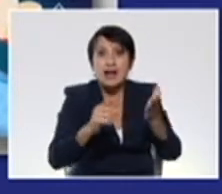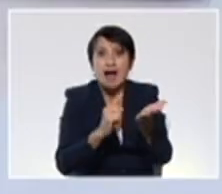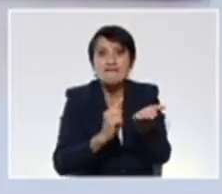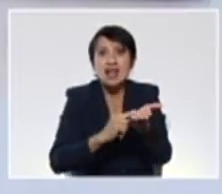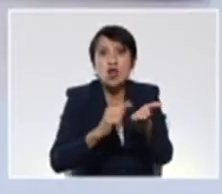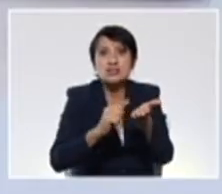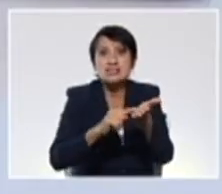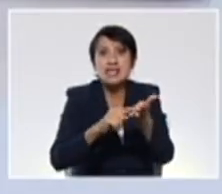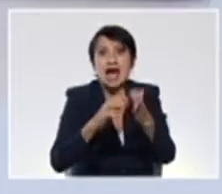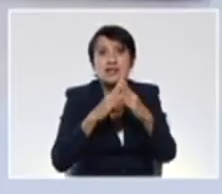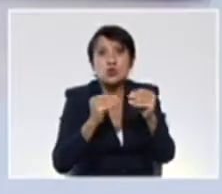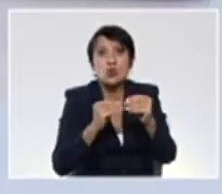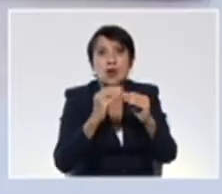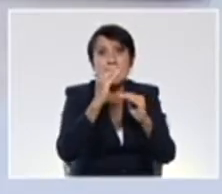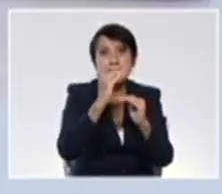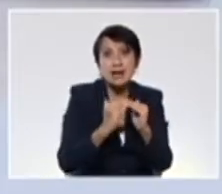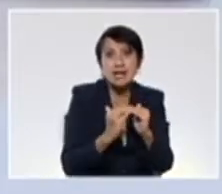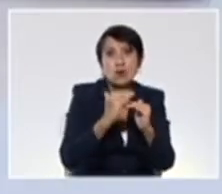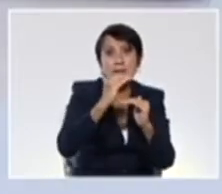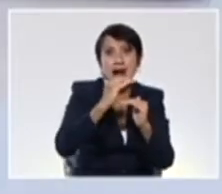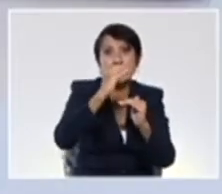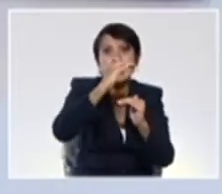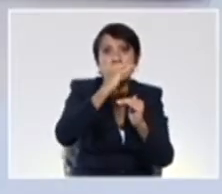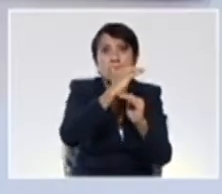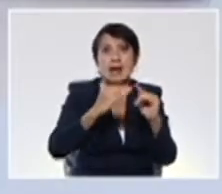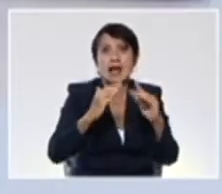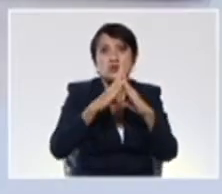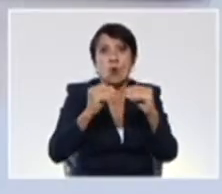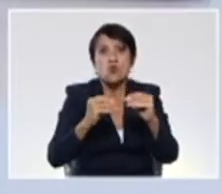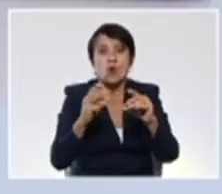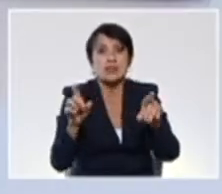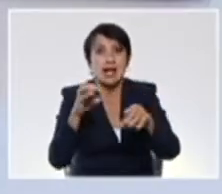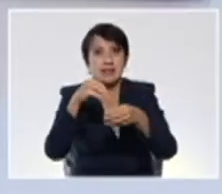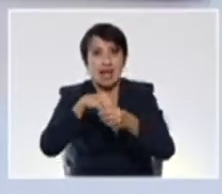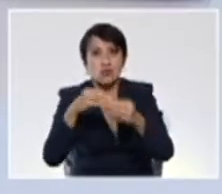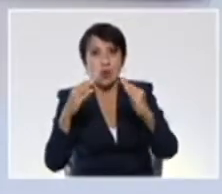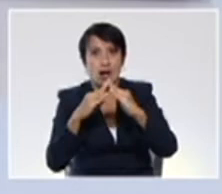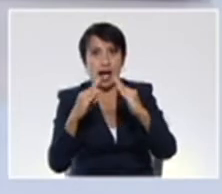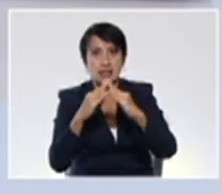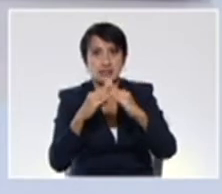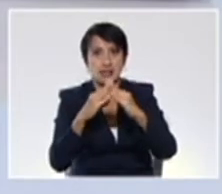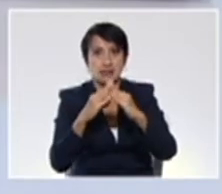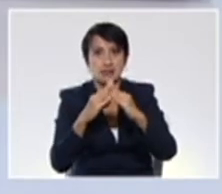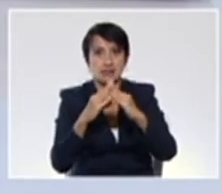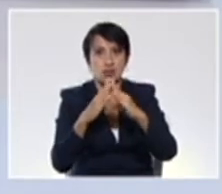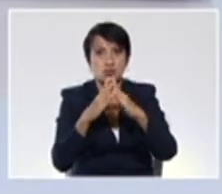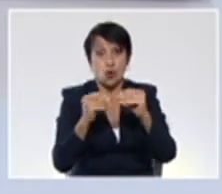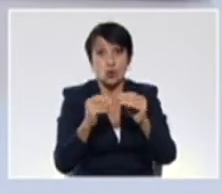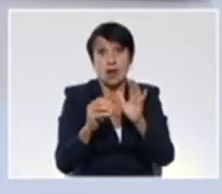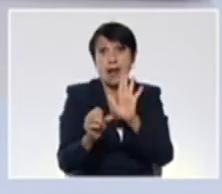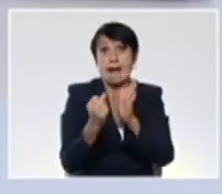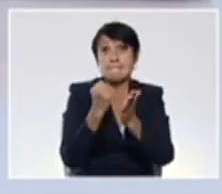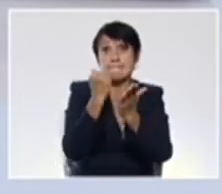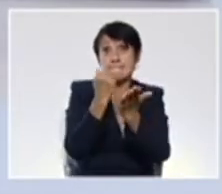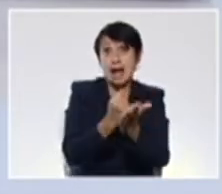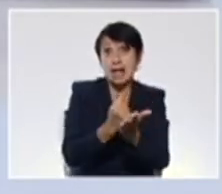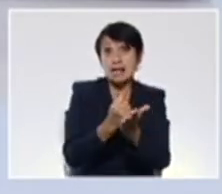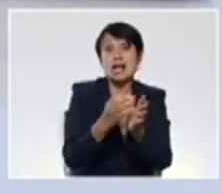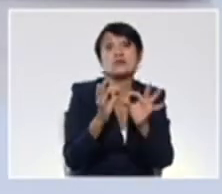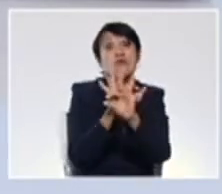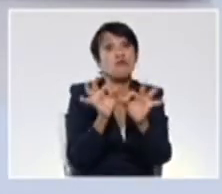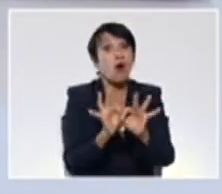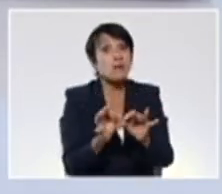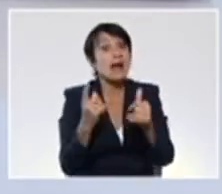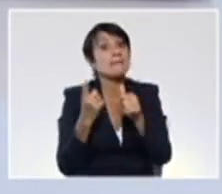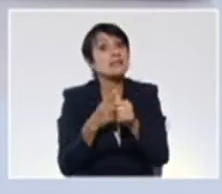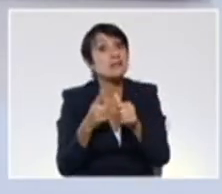rasgos la base general de toda licuadora que está en nuestra casa. Si bien cada marca tiene su estilo, este es el